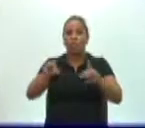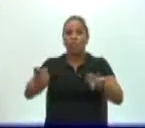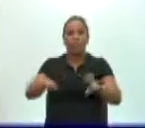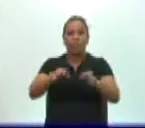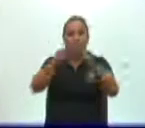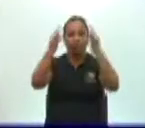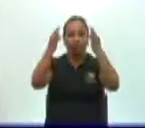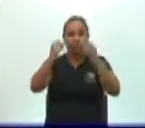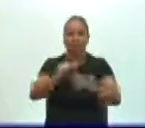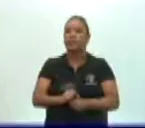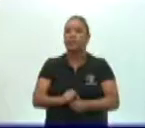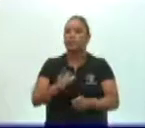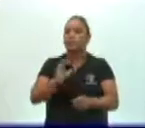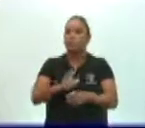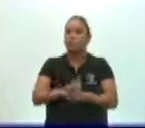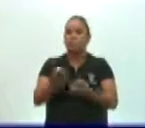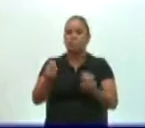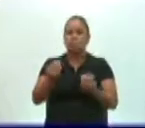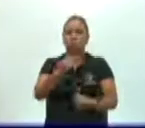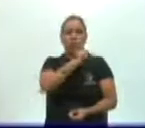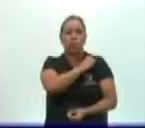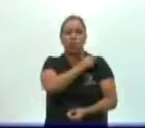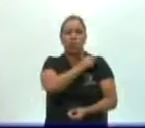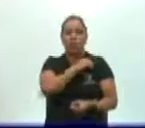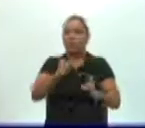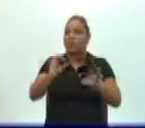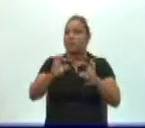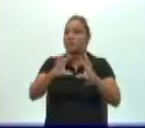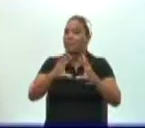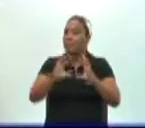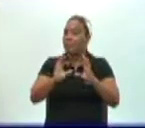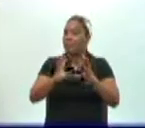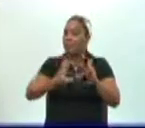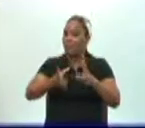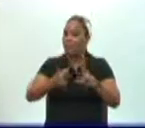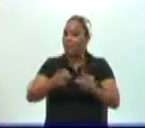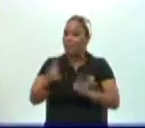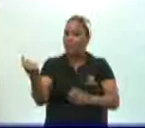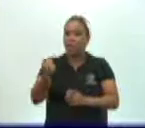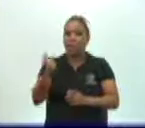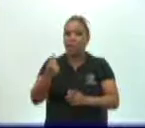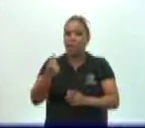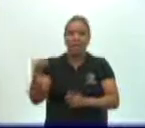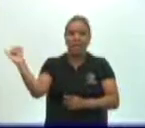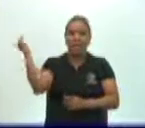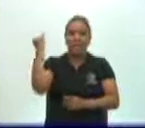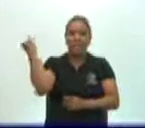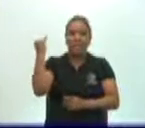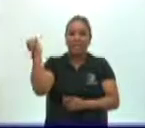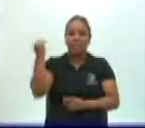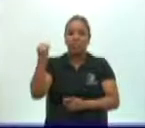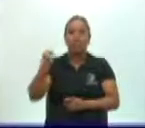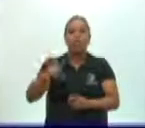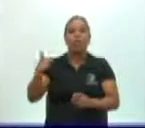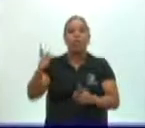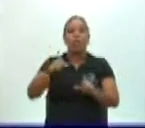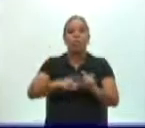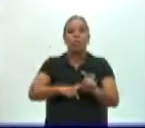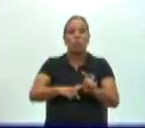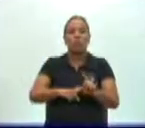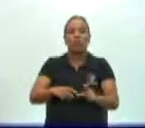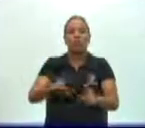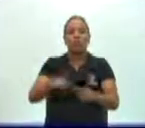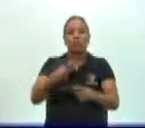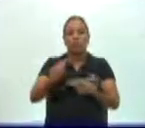enarbolada a partir de muchos dirigentes que se formaron en la primera internacional comunista y que esta a la vez fue creada por Carlos Marx y Federico